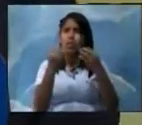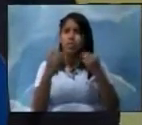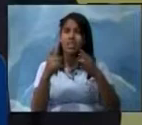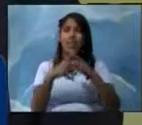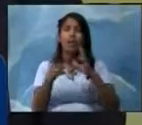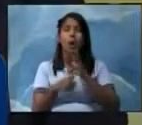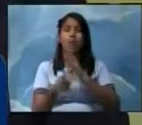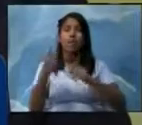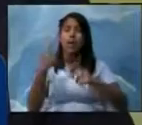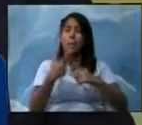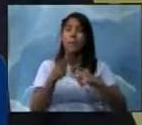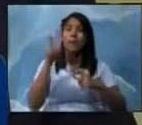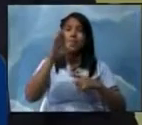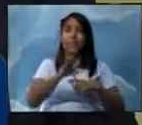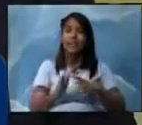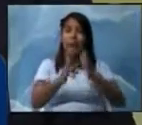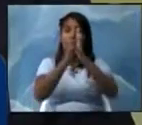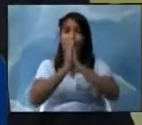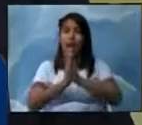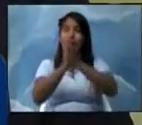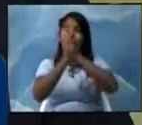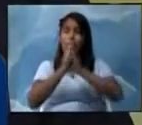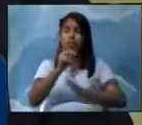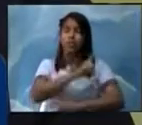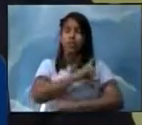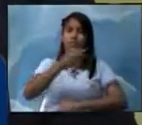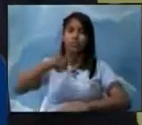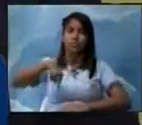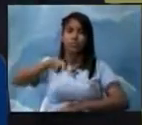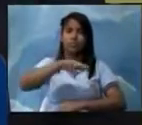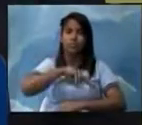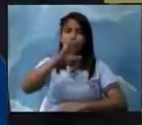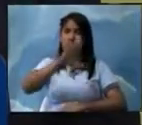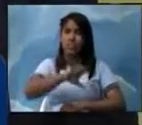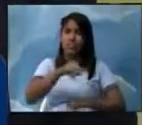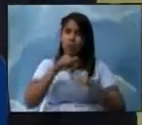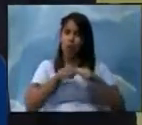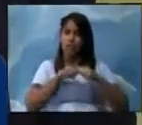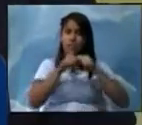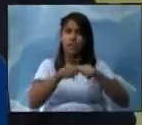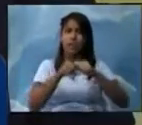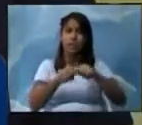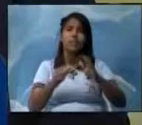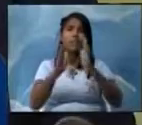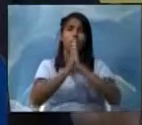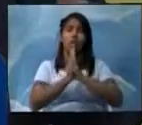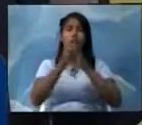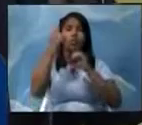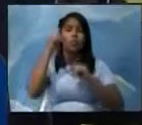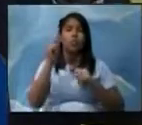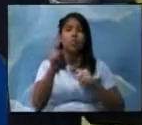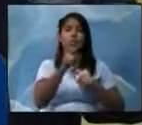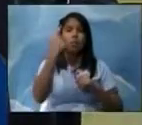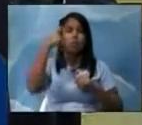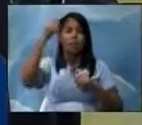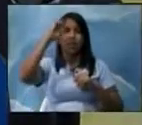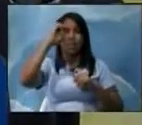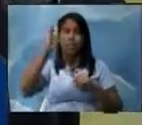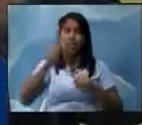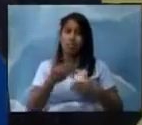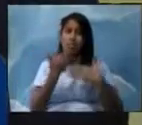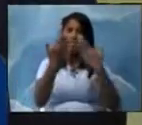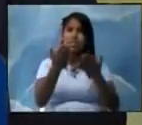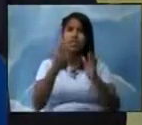muchas cosas pero es que está la oración de nosotros estamos constantemente Orando por ustedes para que Dios